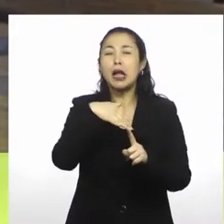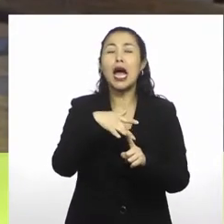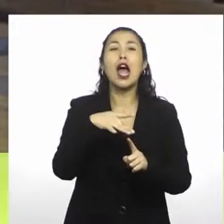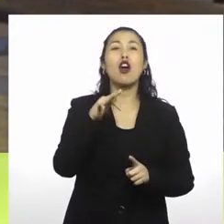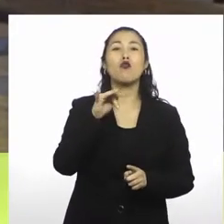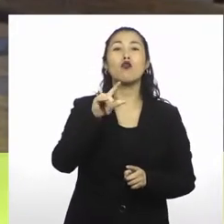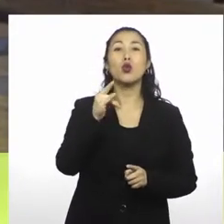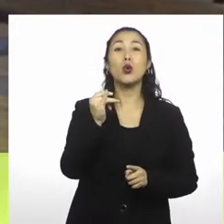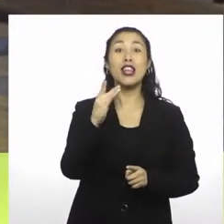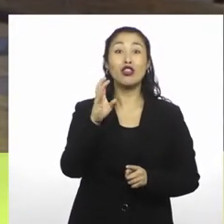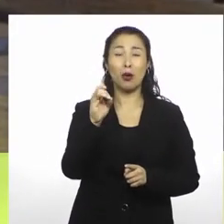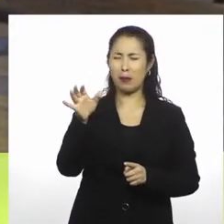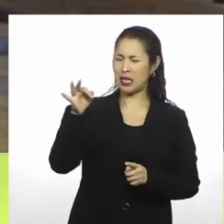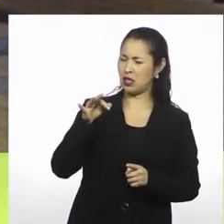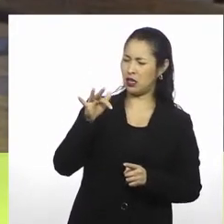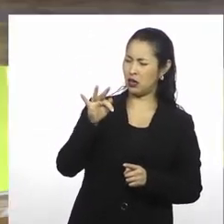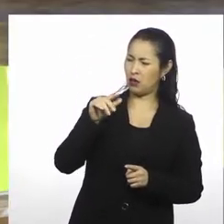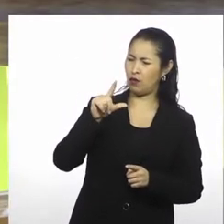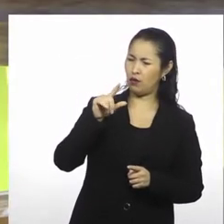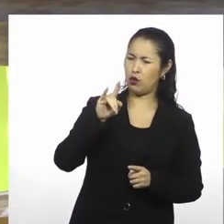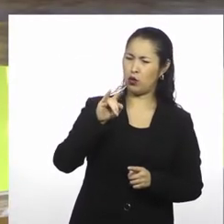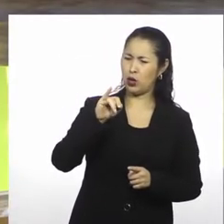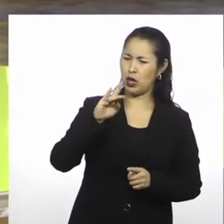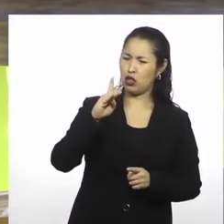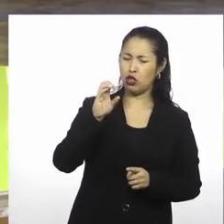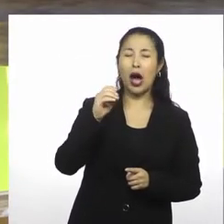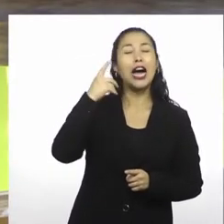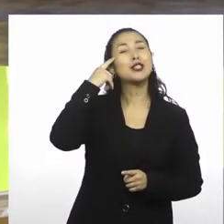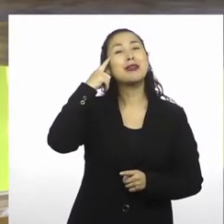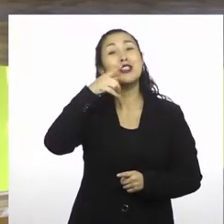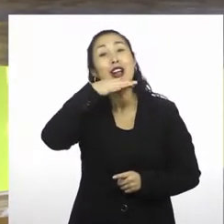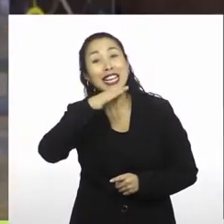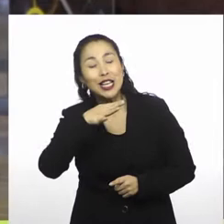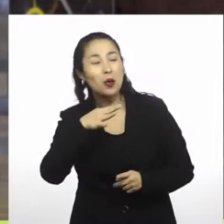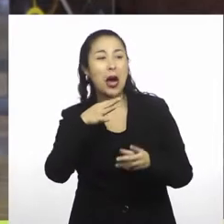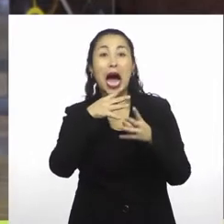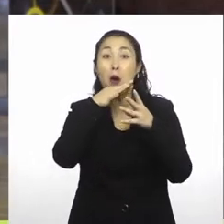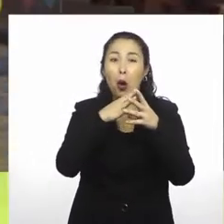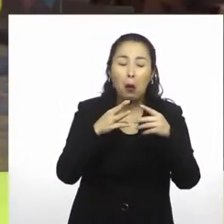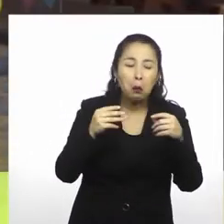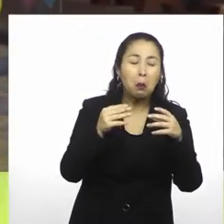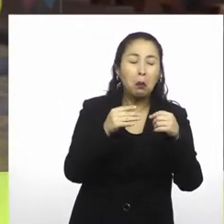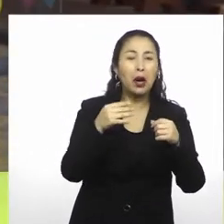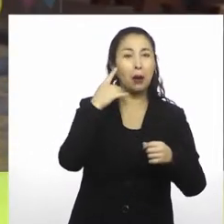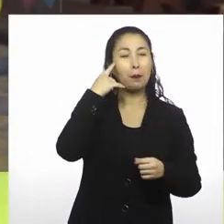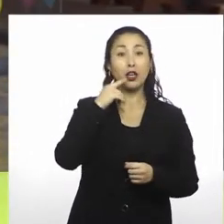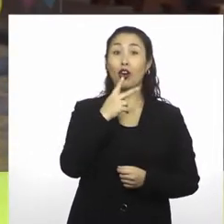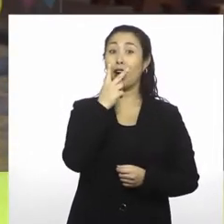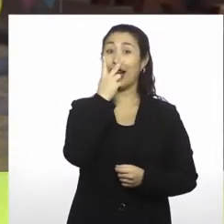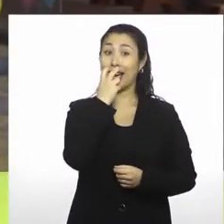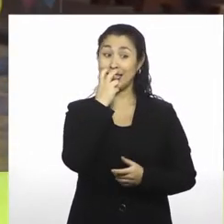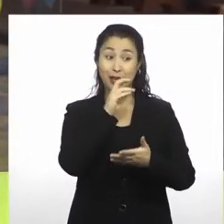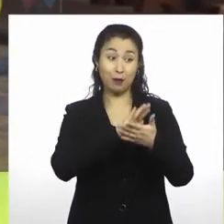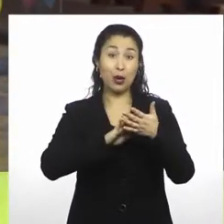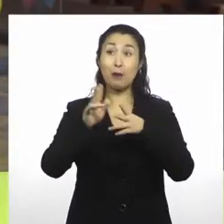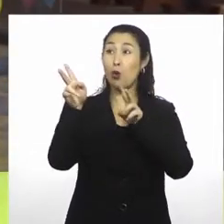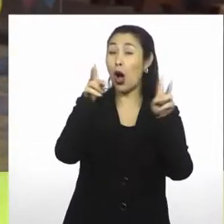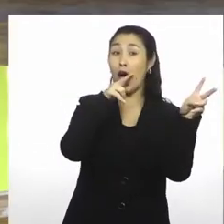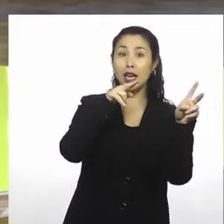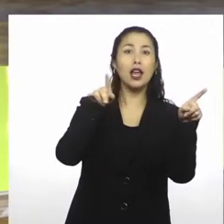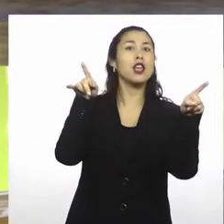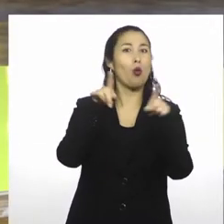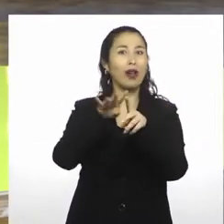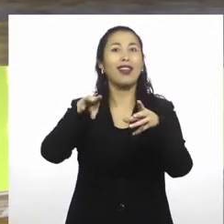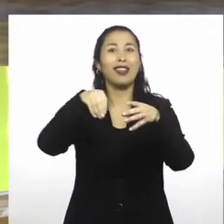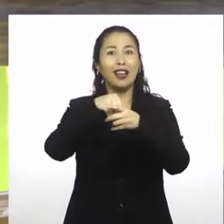nos nombran la palabra fluido, solemos pensar en líquidos o en agua, por ejemplo. Pero los gases, como por ejemplo el aire, también es un fluido